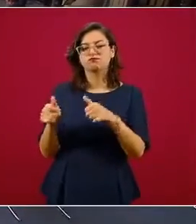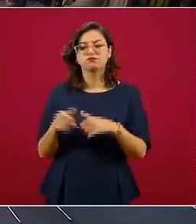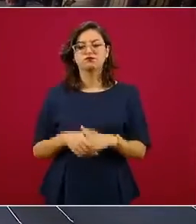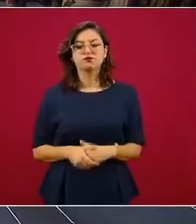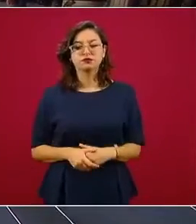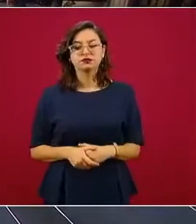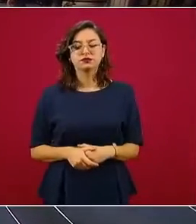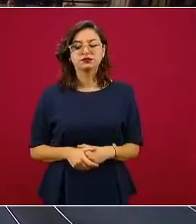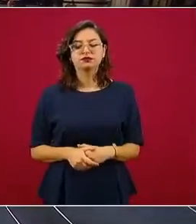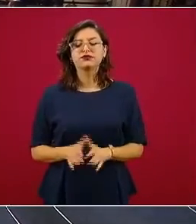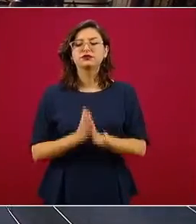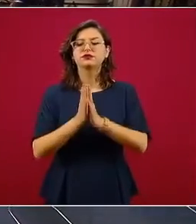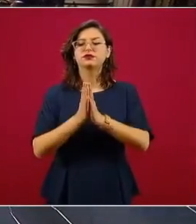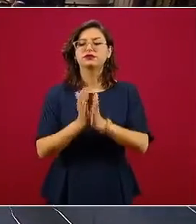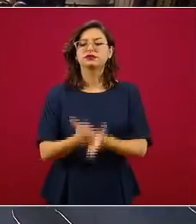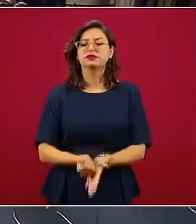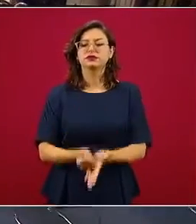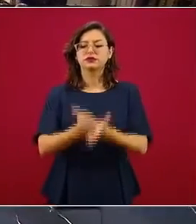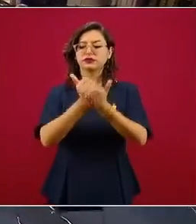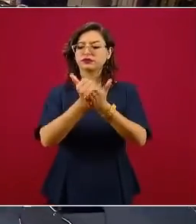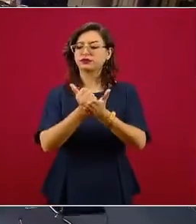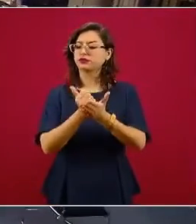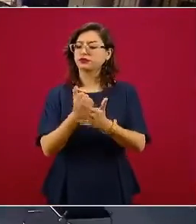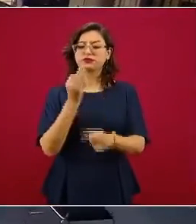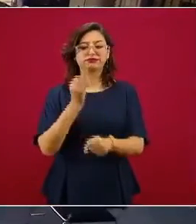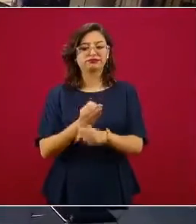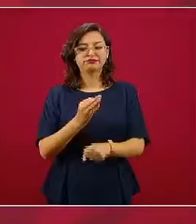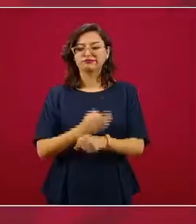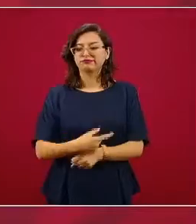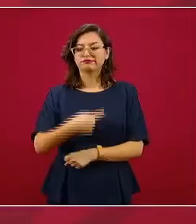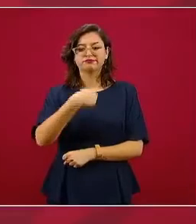que nos ayuden, que ahora no puedo